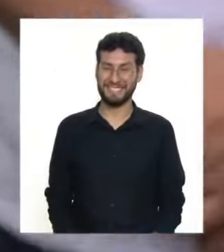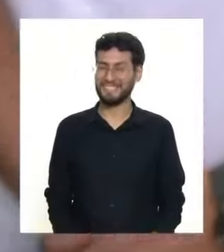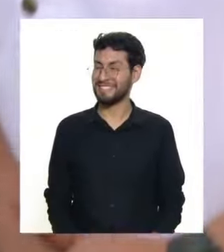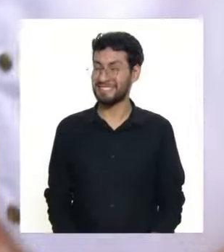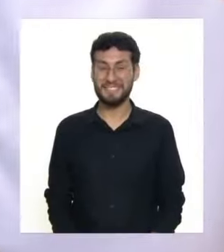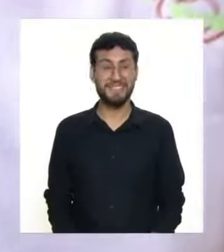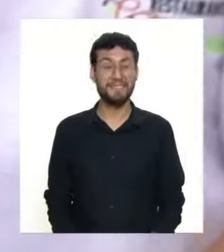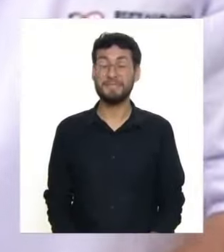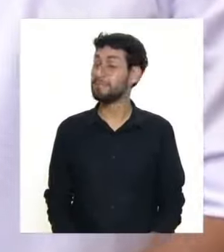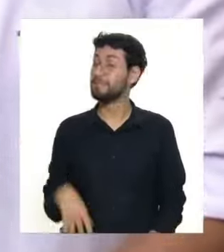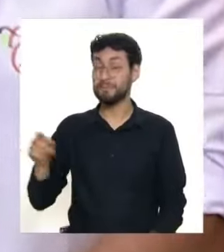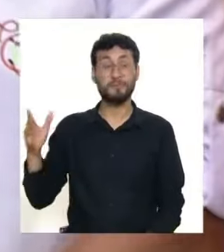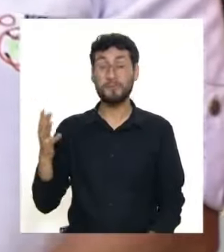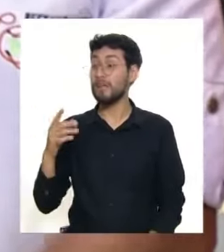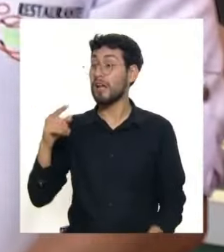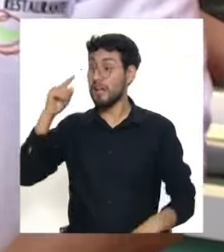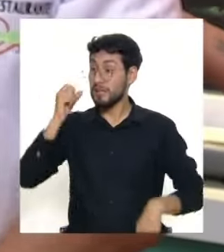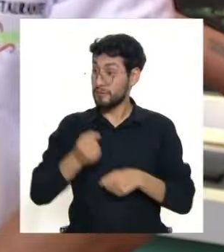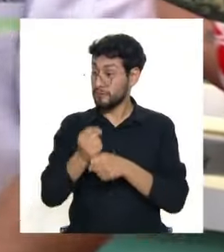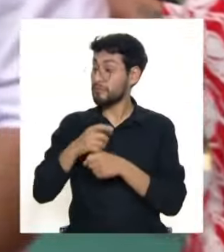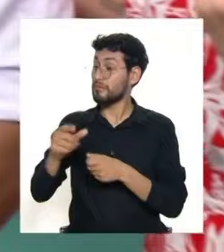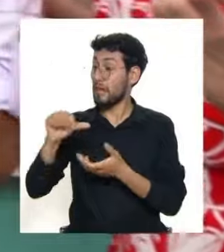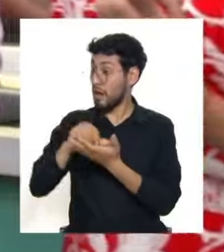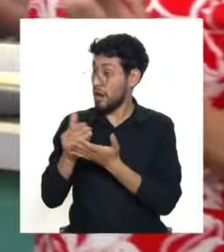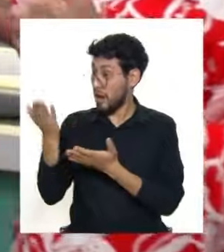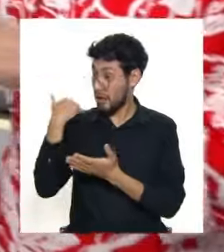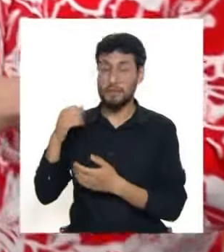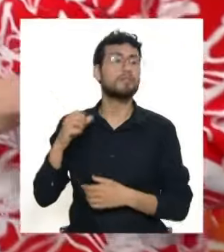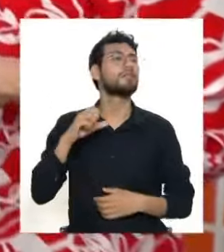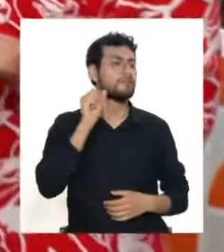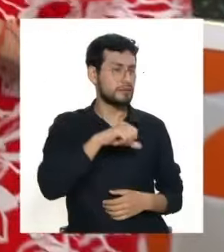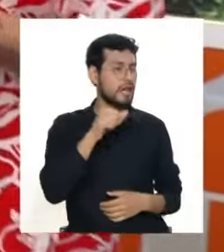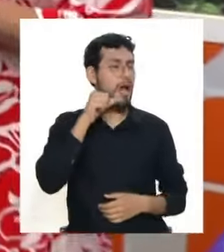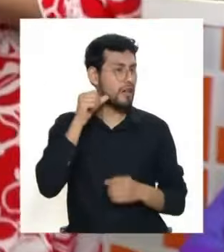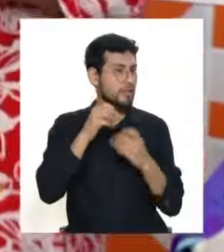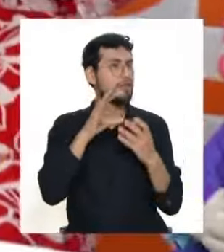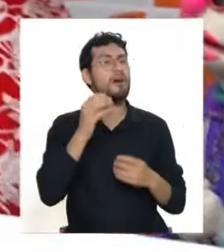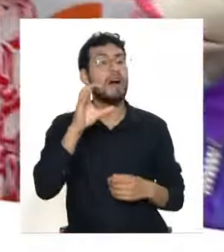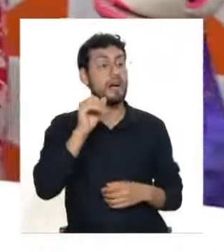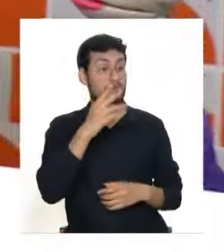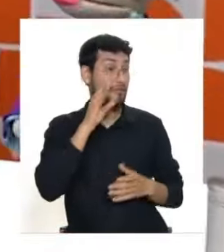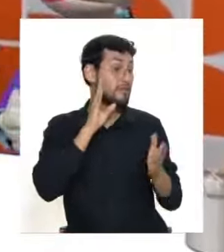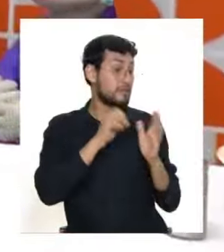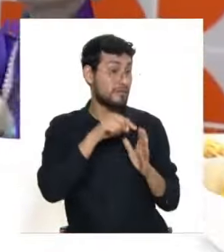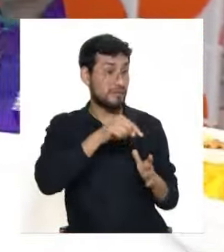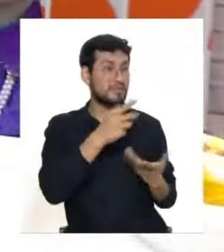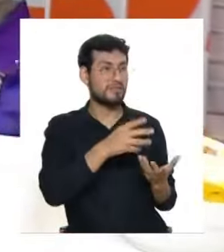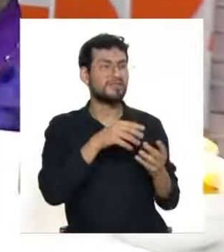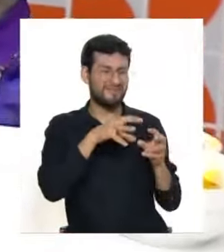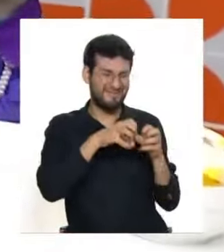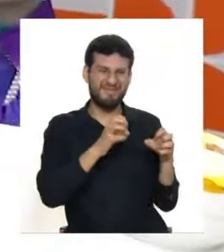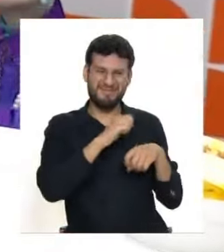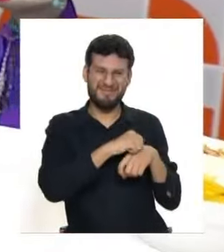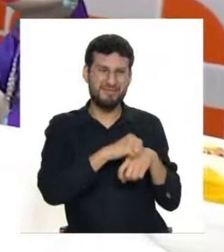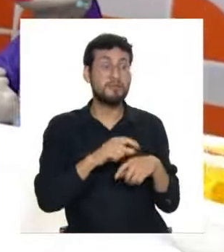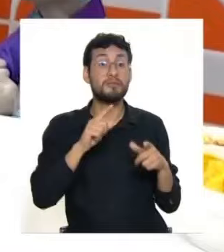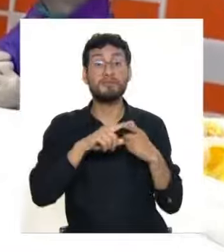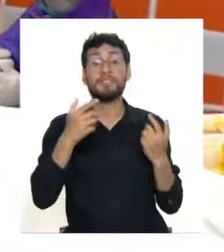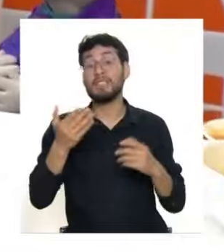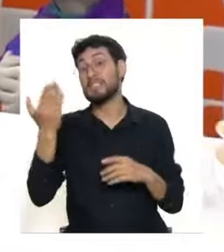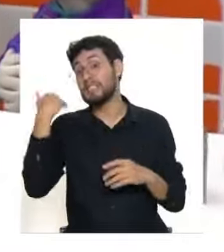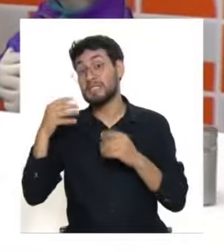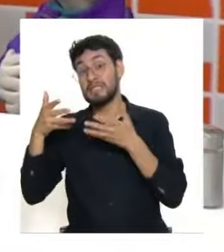¿Es mejor hacer el chaufa con arroz del día anterior? Claro. Sí, ¿no? El carbohidrato es diferente. Mira, ahorita, por ejemplo, está un poco más masacotudo, ¿no? Cuando está el